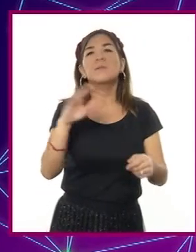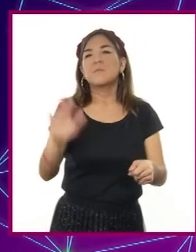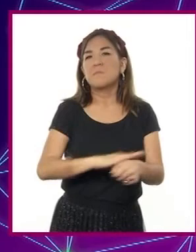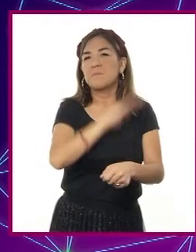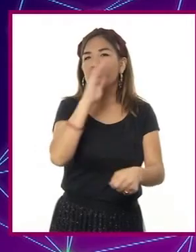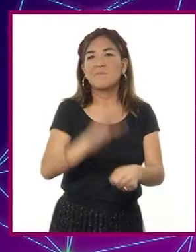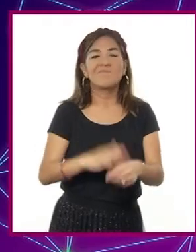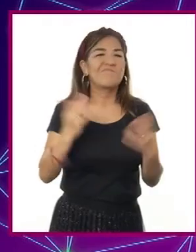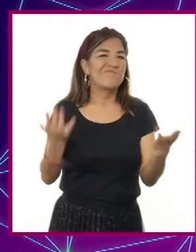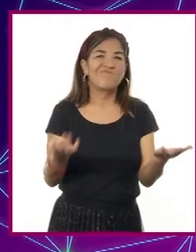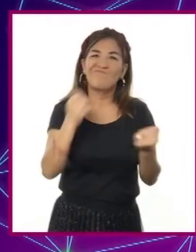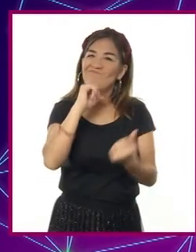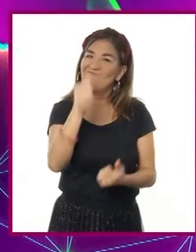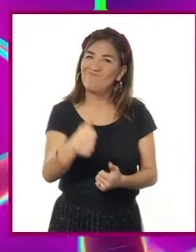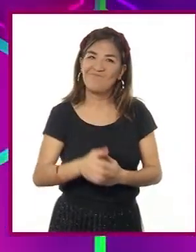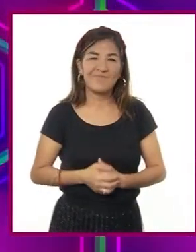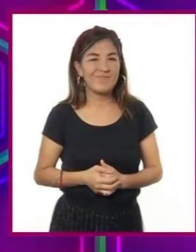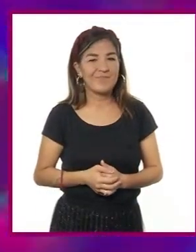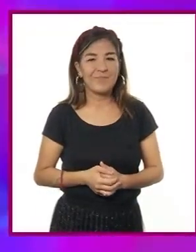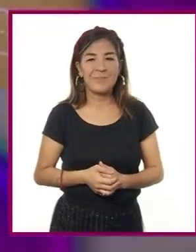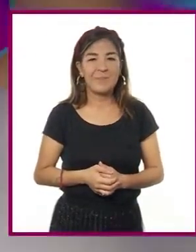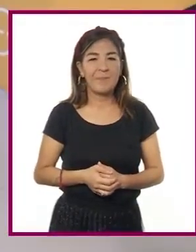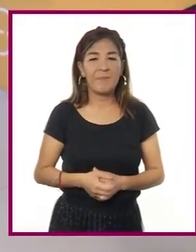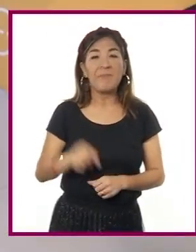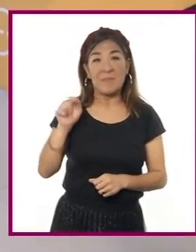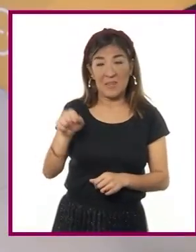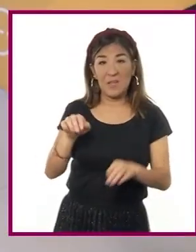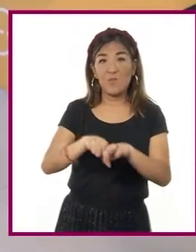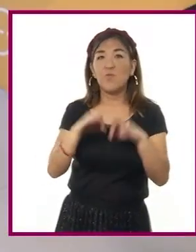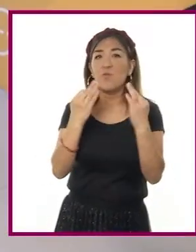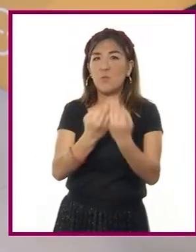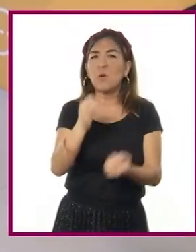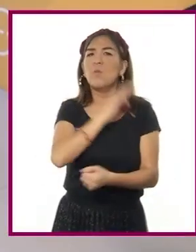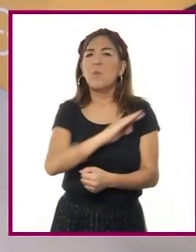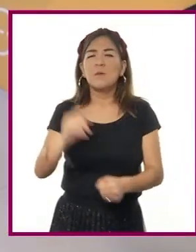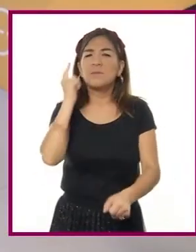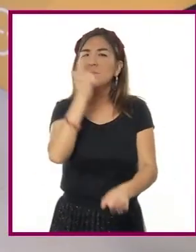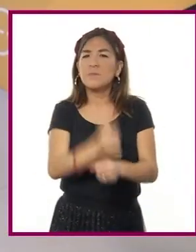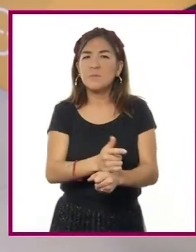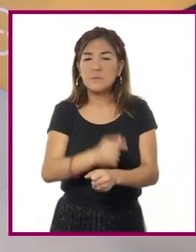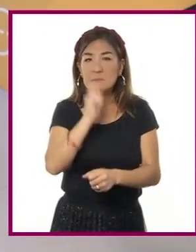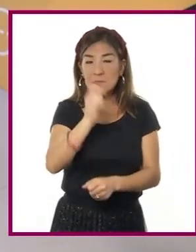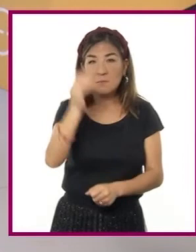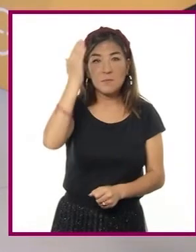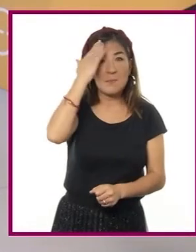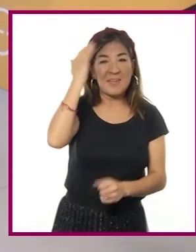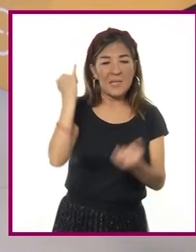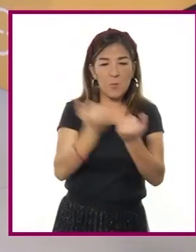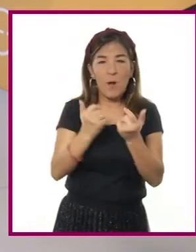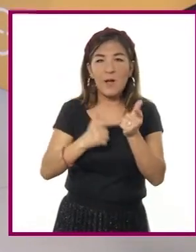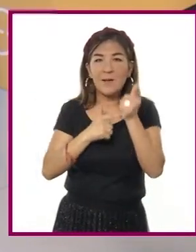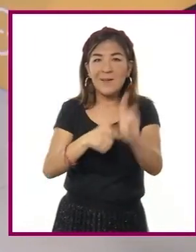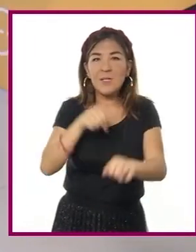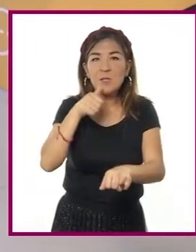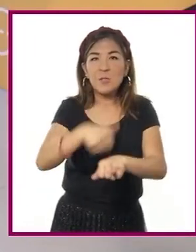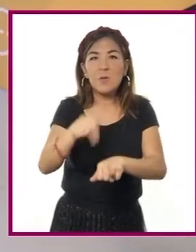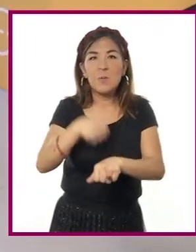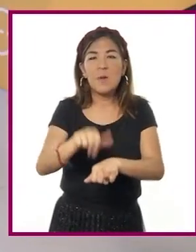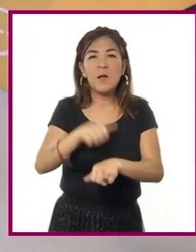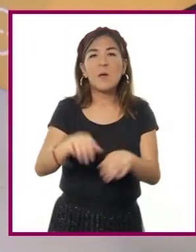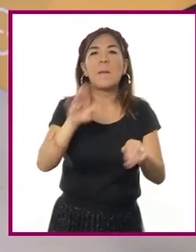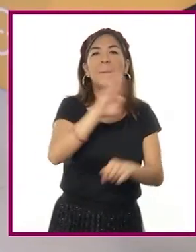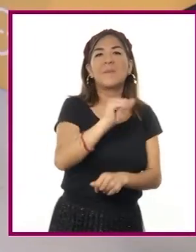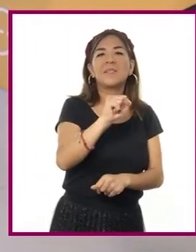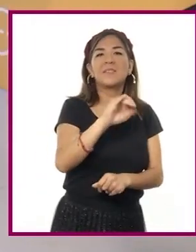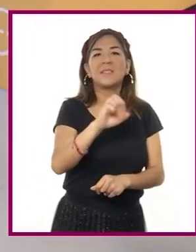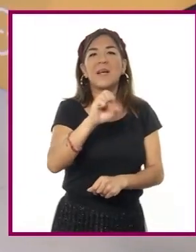los dos grupos. De este modo, se puede identificar un patrón en el número de mediatrices y